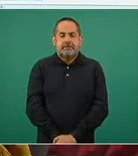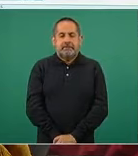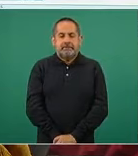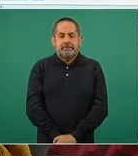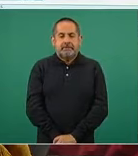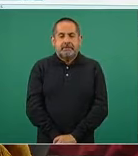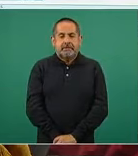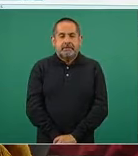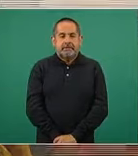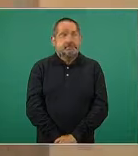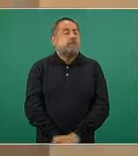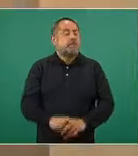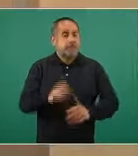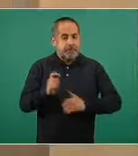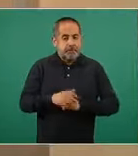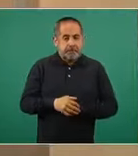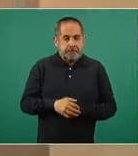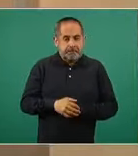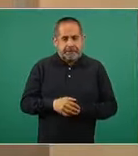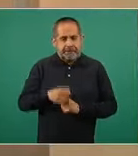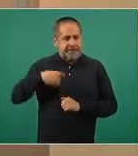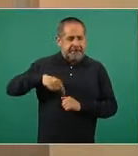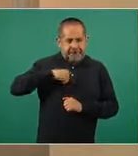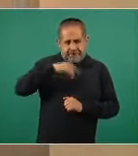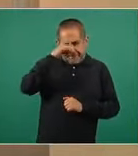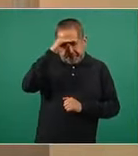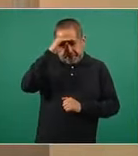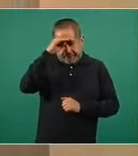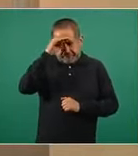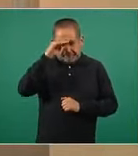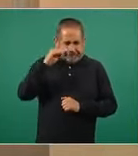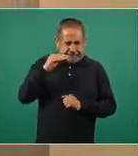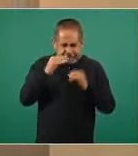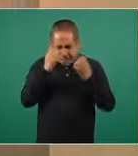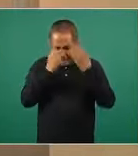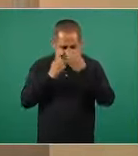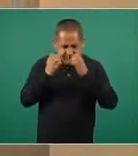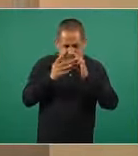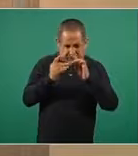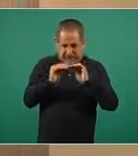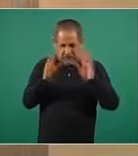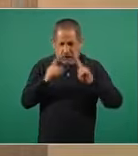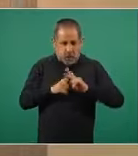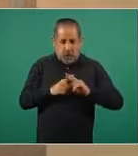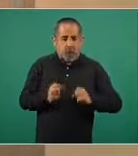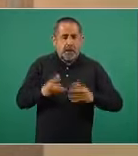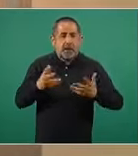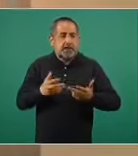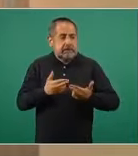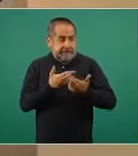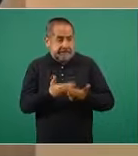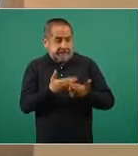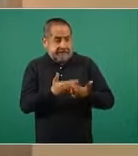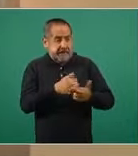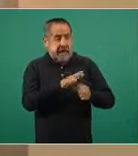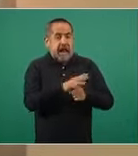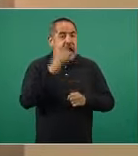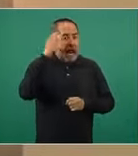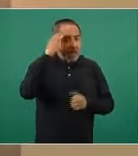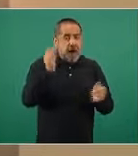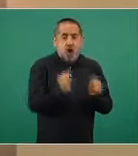Ahora bien, si nos pasamos a hacer un análisis mucho más claro en relación a la disponibilidad de camas con